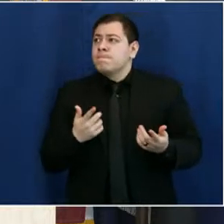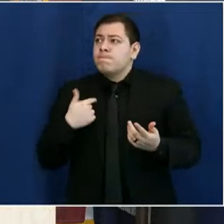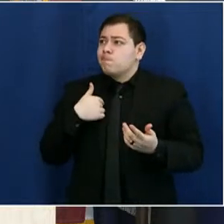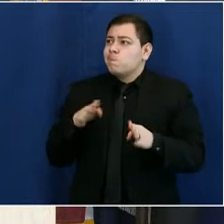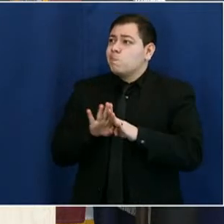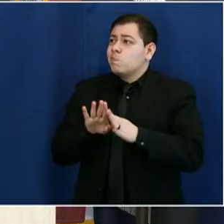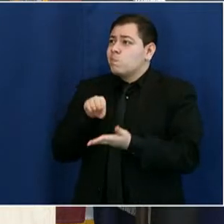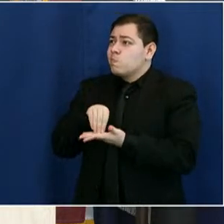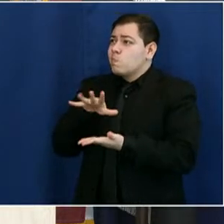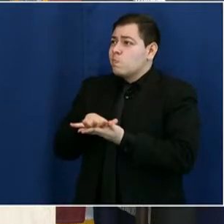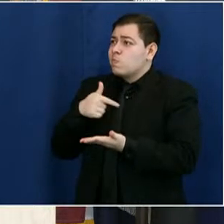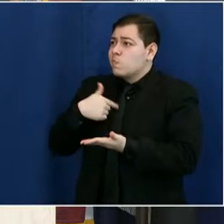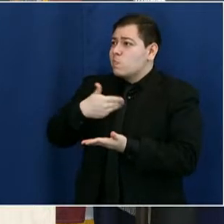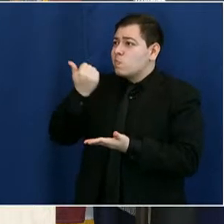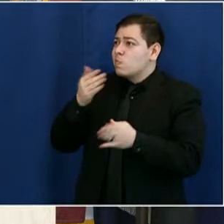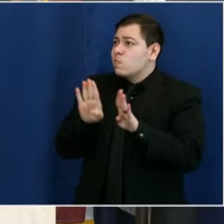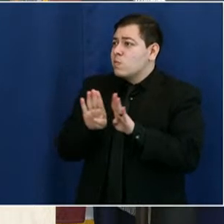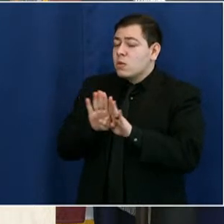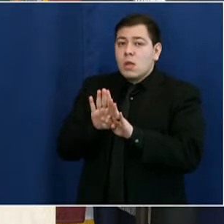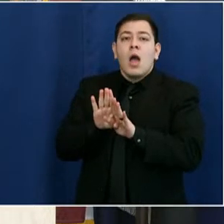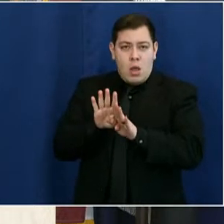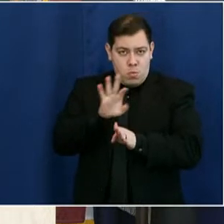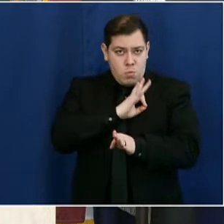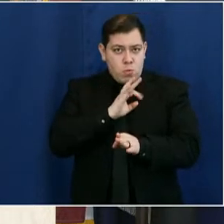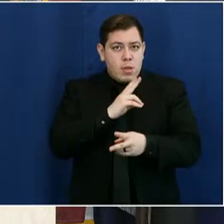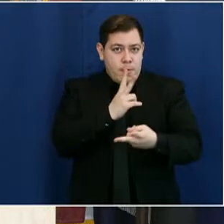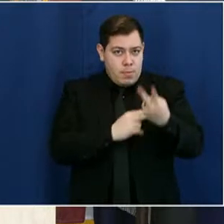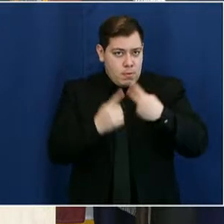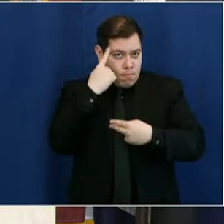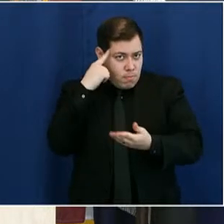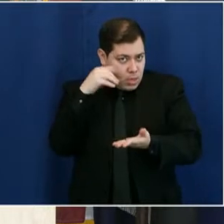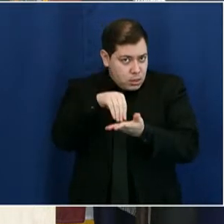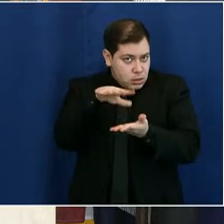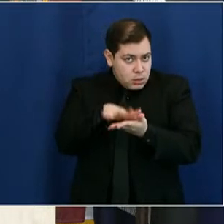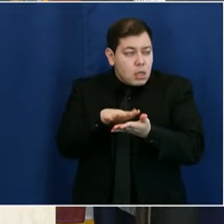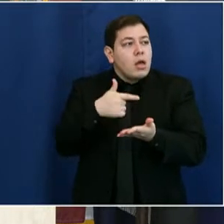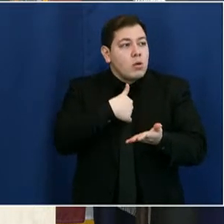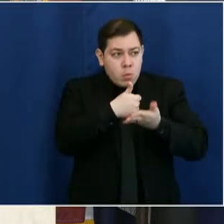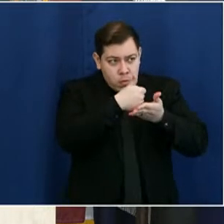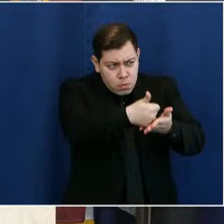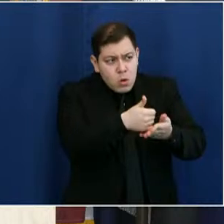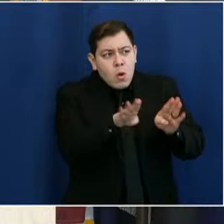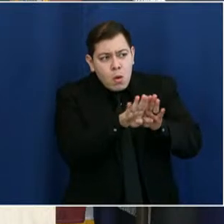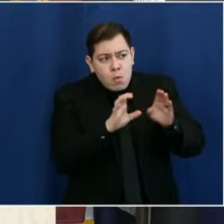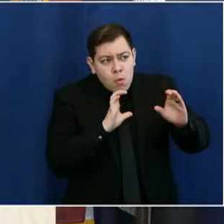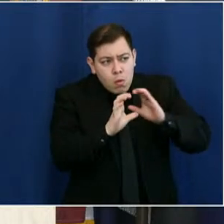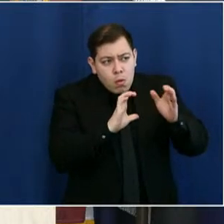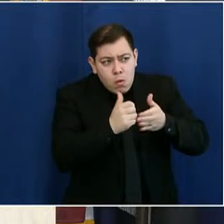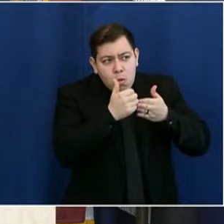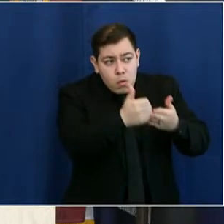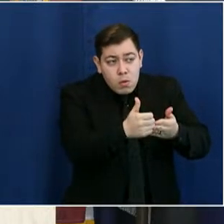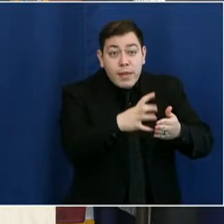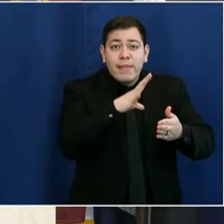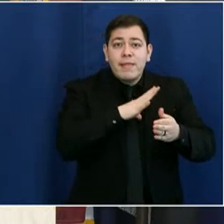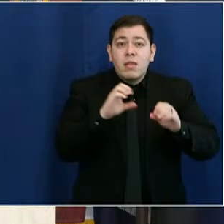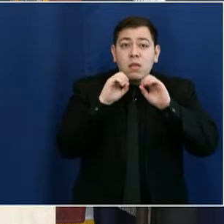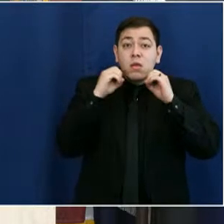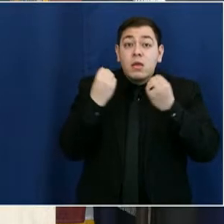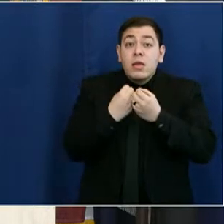cita, sí van y hacen cita para vacuna y la pueden usar. Entonces, organizaciones como